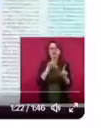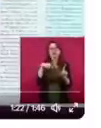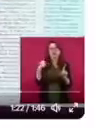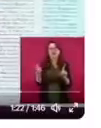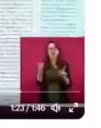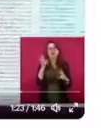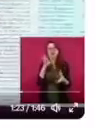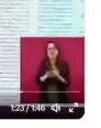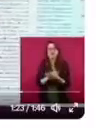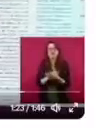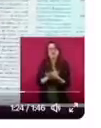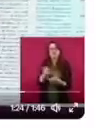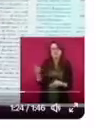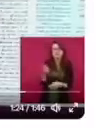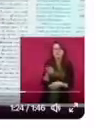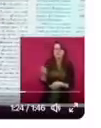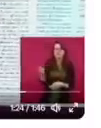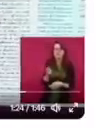de Tadei,